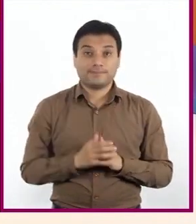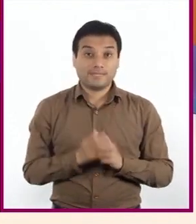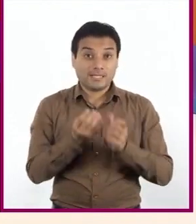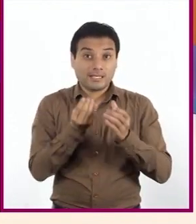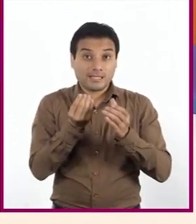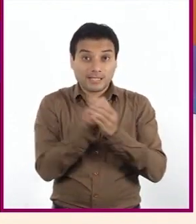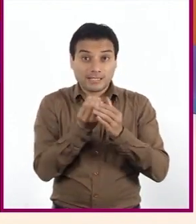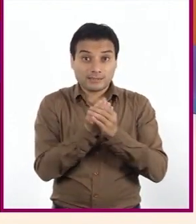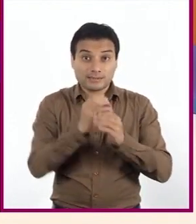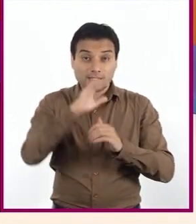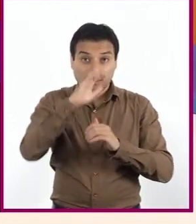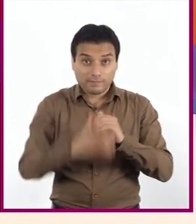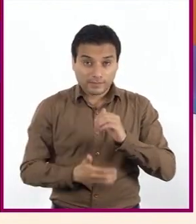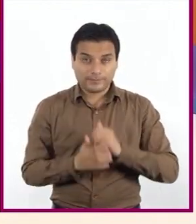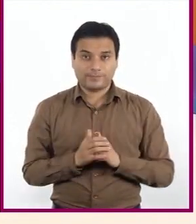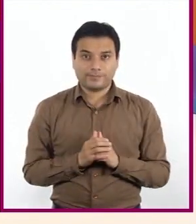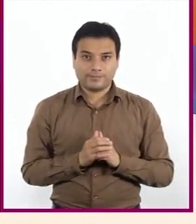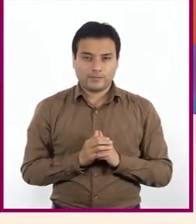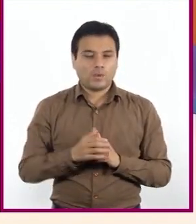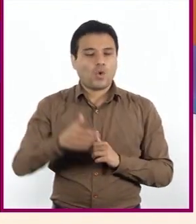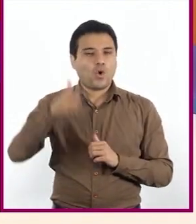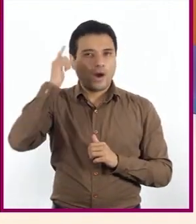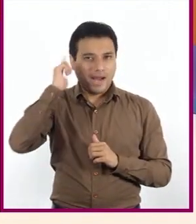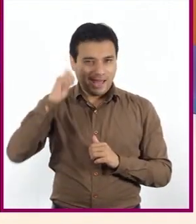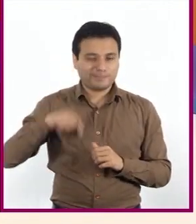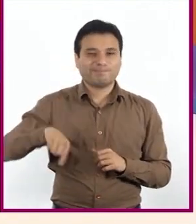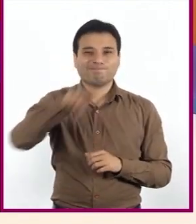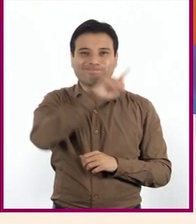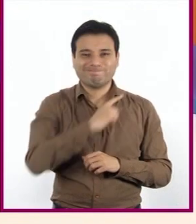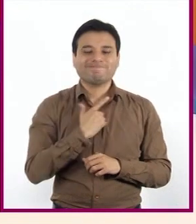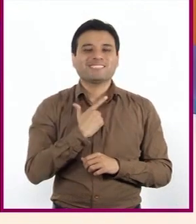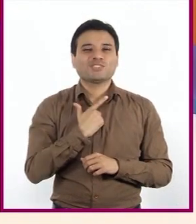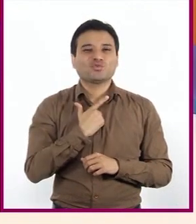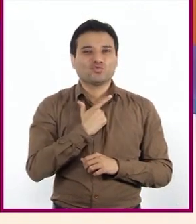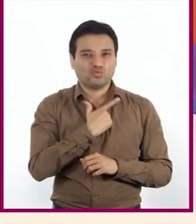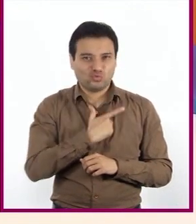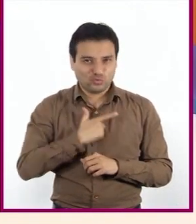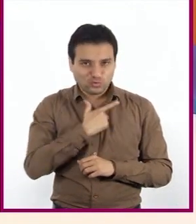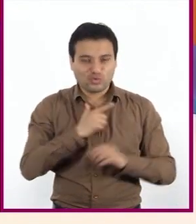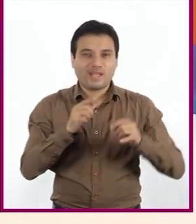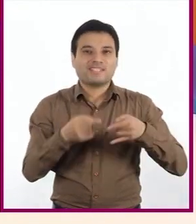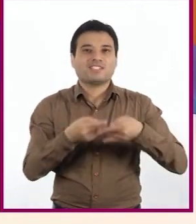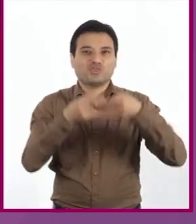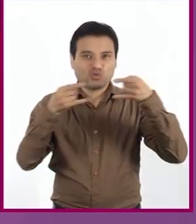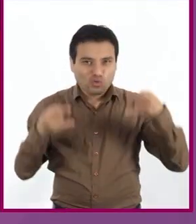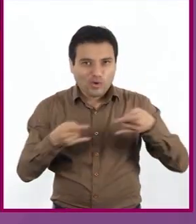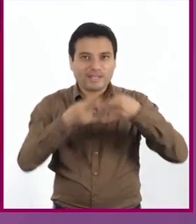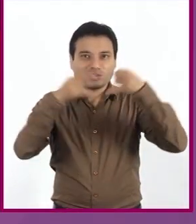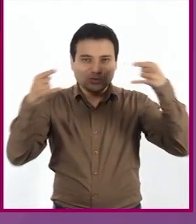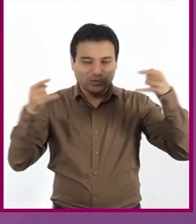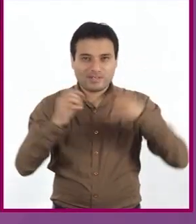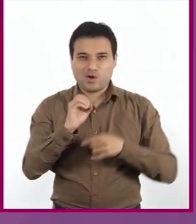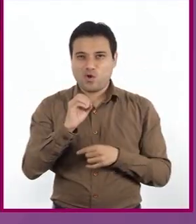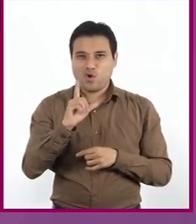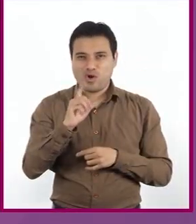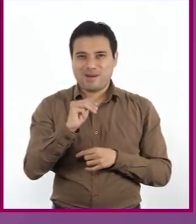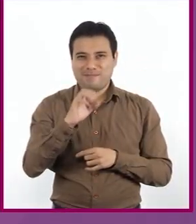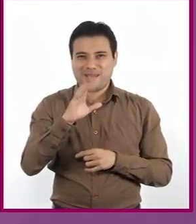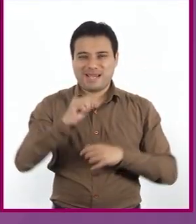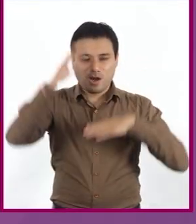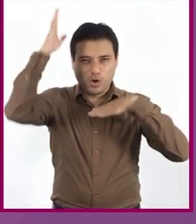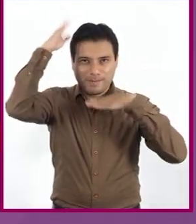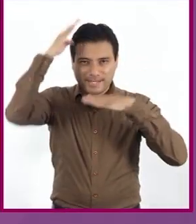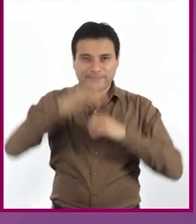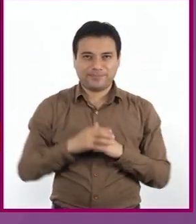al final de la sesión y esperamos que hayan disfrutado este recorrido por el mundo olmeca. Antes de